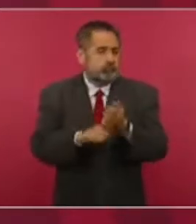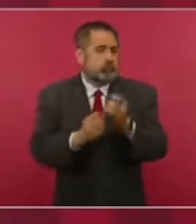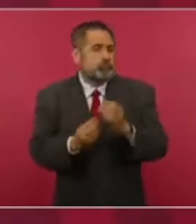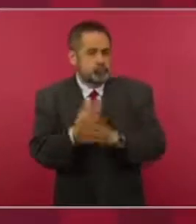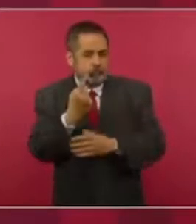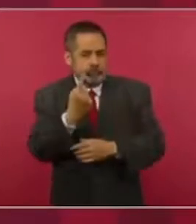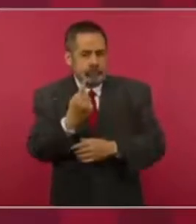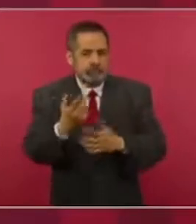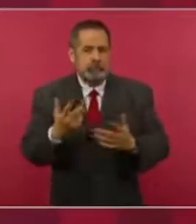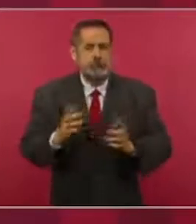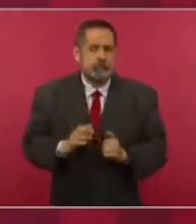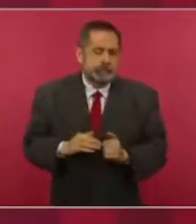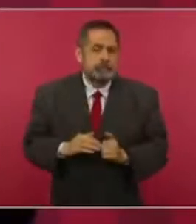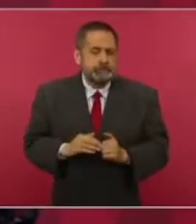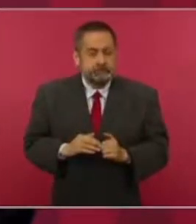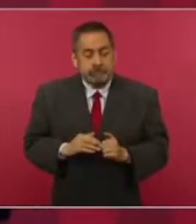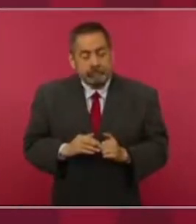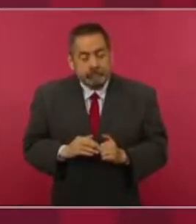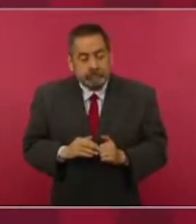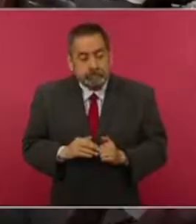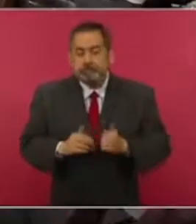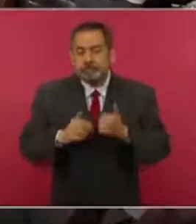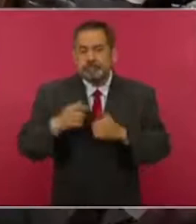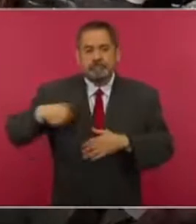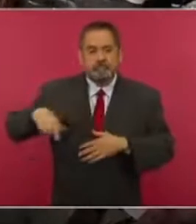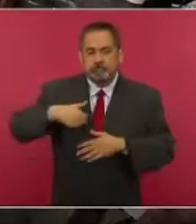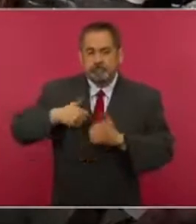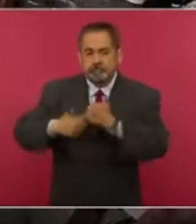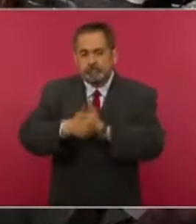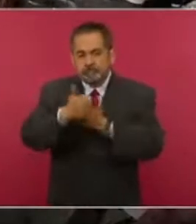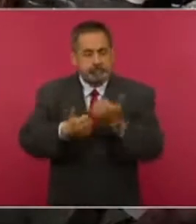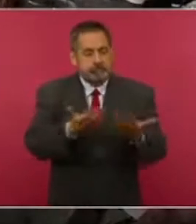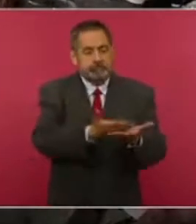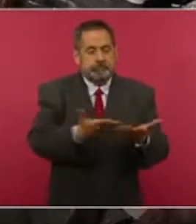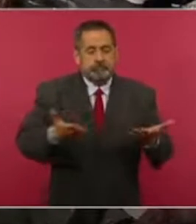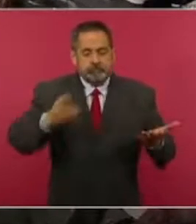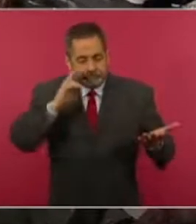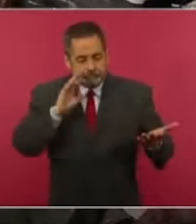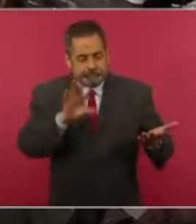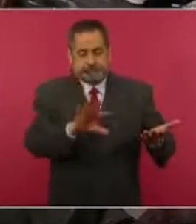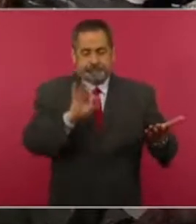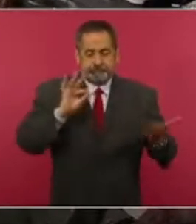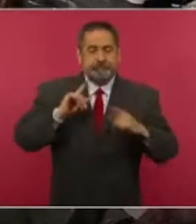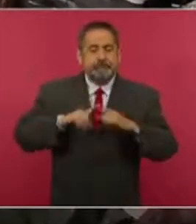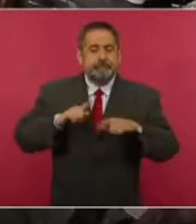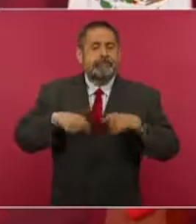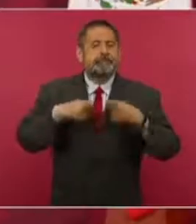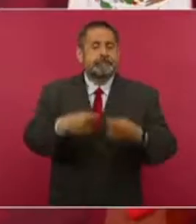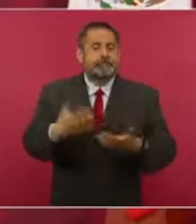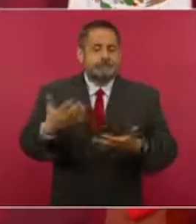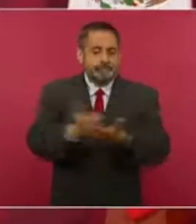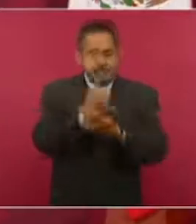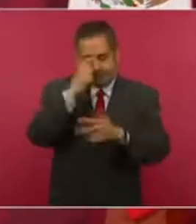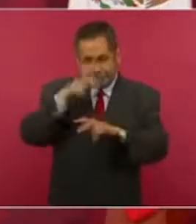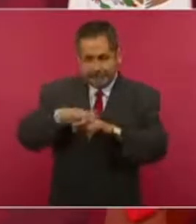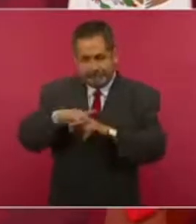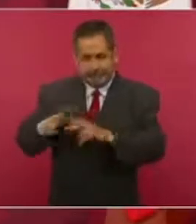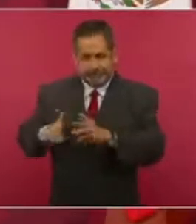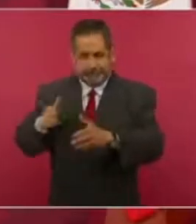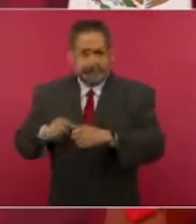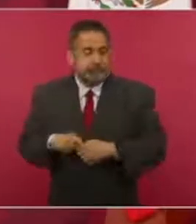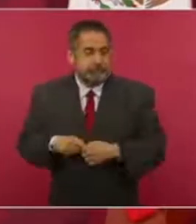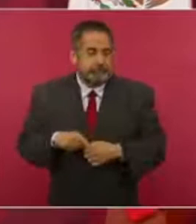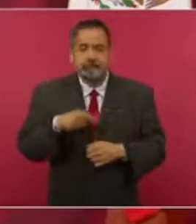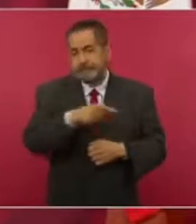Entonces se hizo la licitación para el Tren Maya y ganó Alstom y